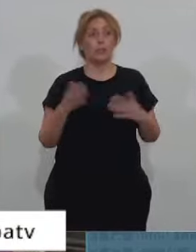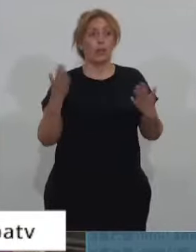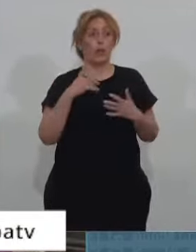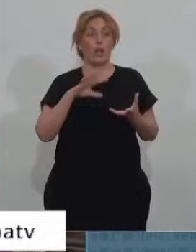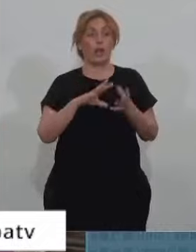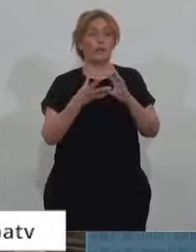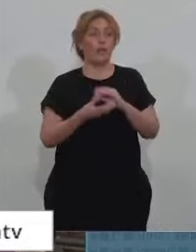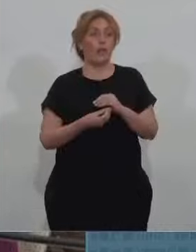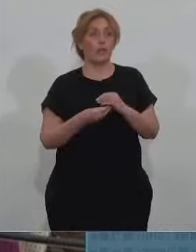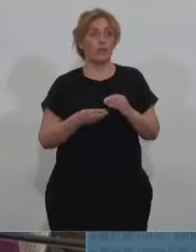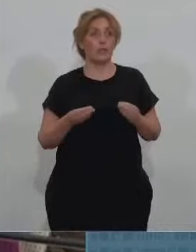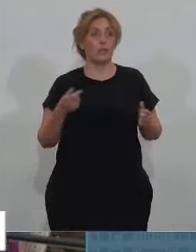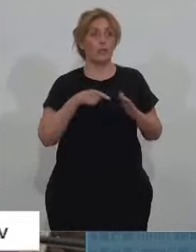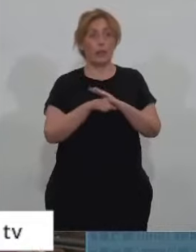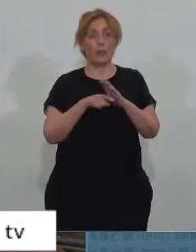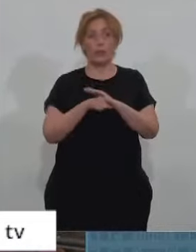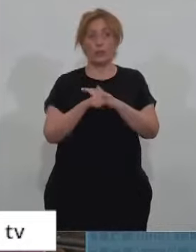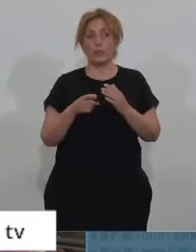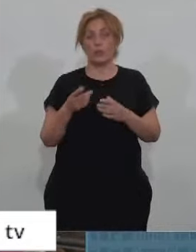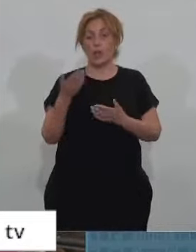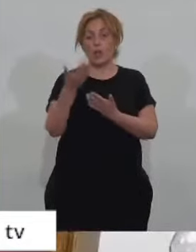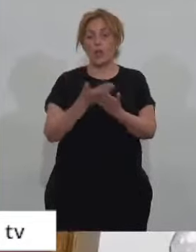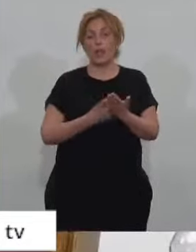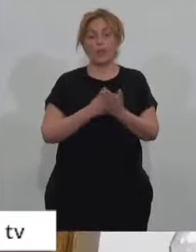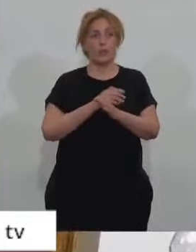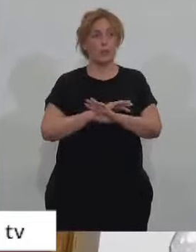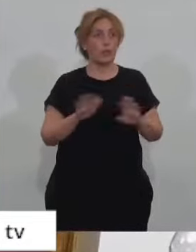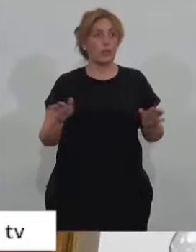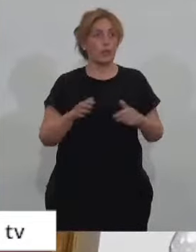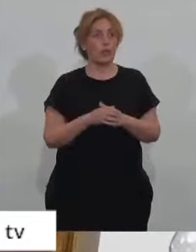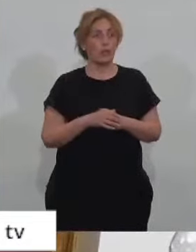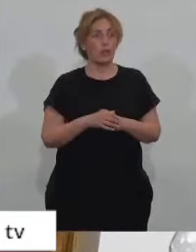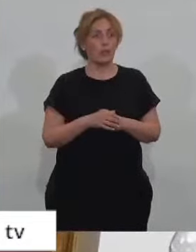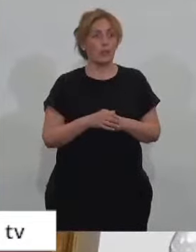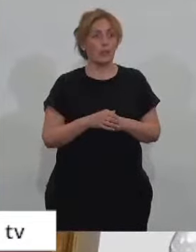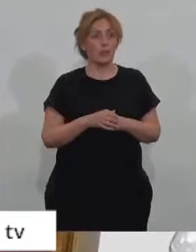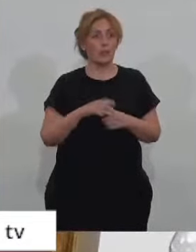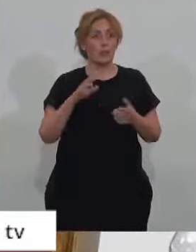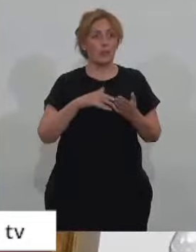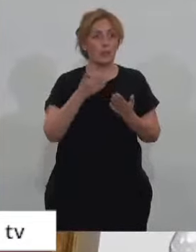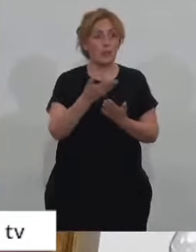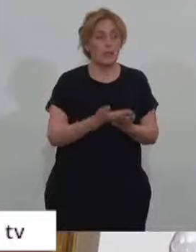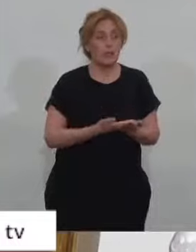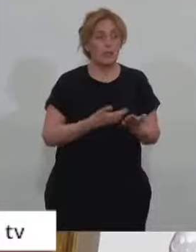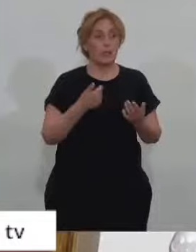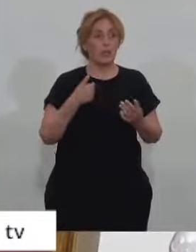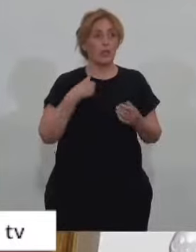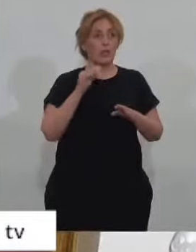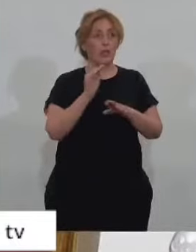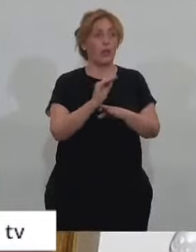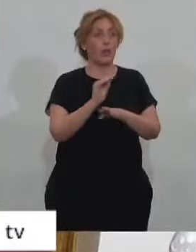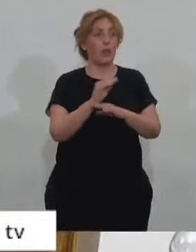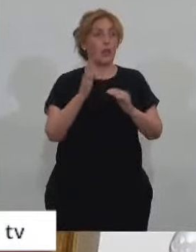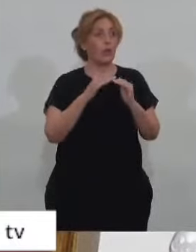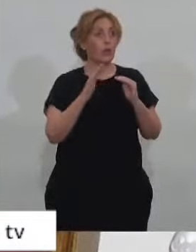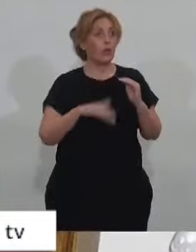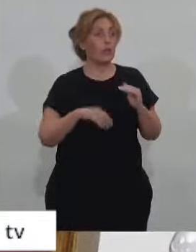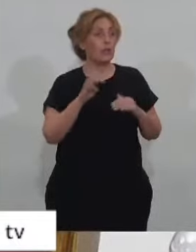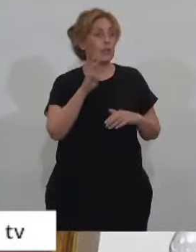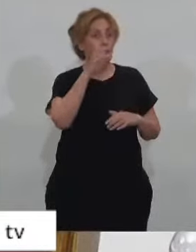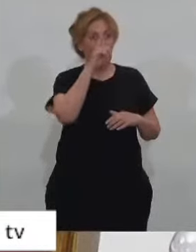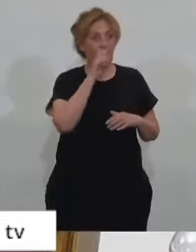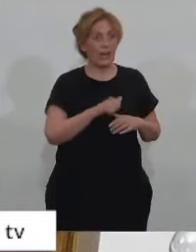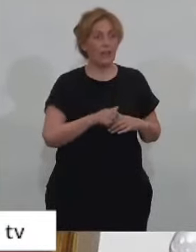y están llegando ya, ya tenemos un par de solicitudes sobre la mesa de cuidado de menores de 3 años, creo que de servicios de intervención, es decir, que se